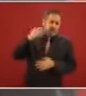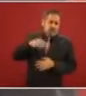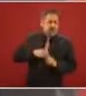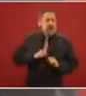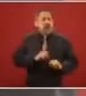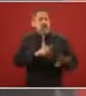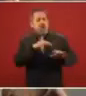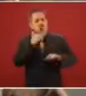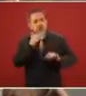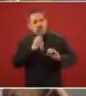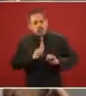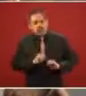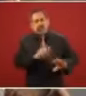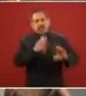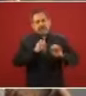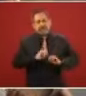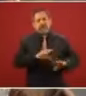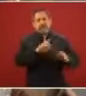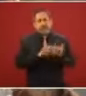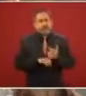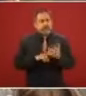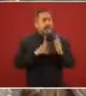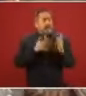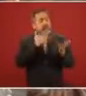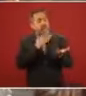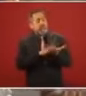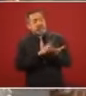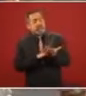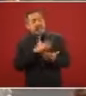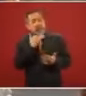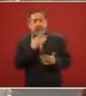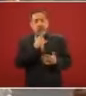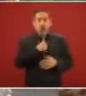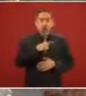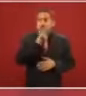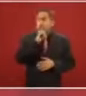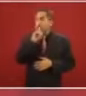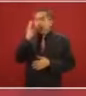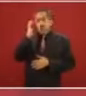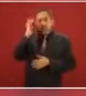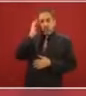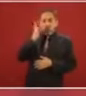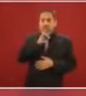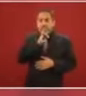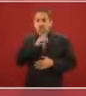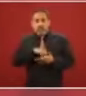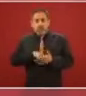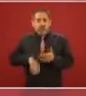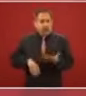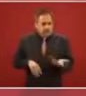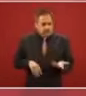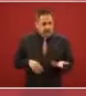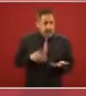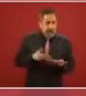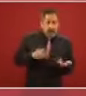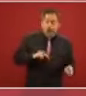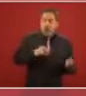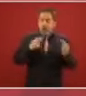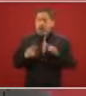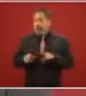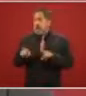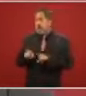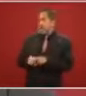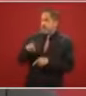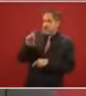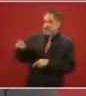corrupción, que hasta la aplaudían o se quedaban callados, que ahora puedan decir, es lo